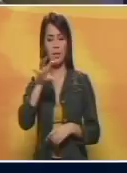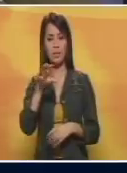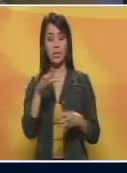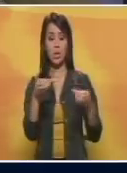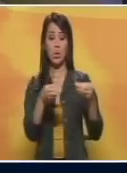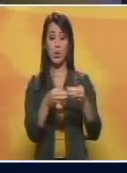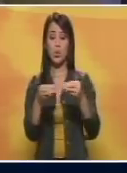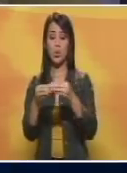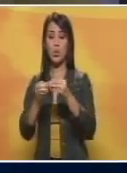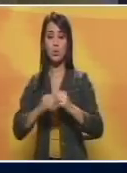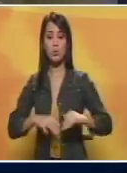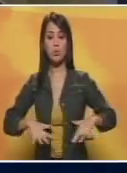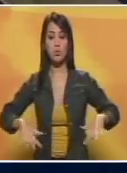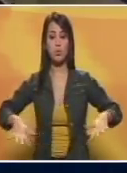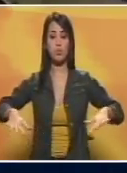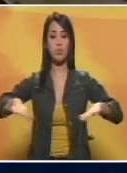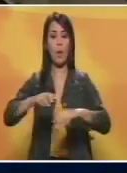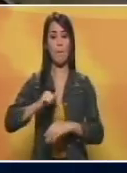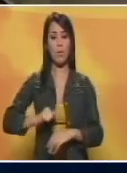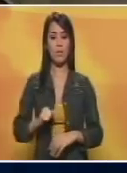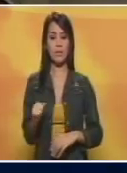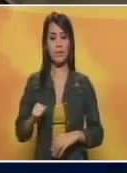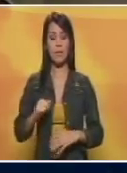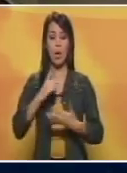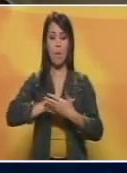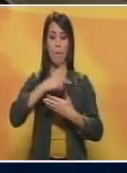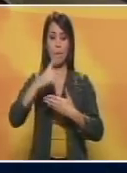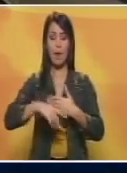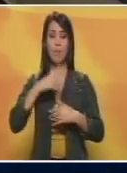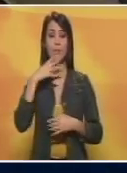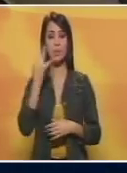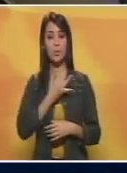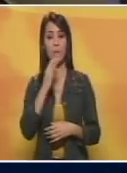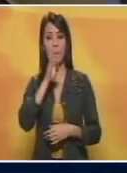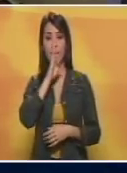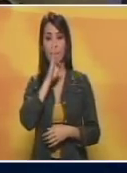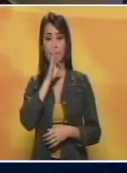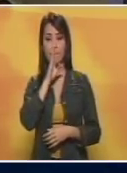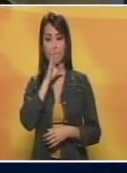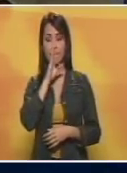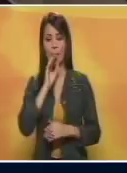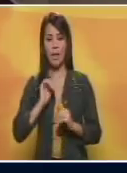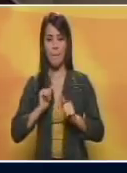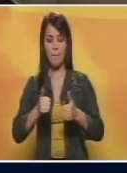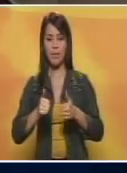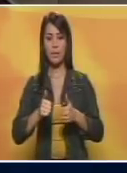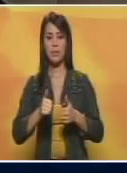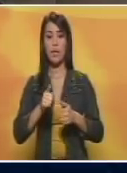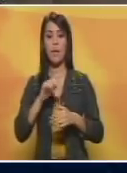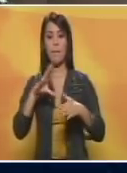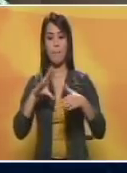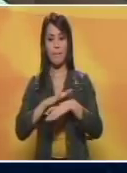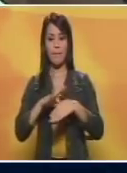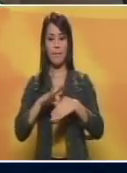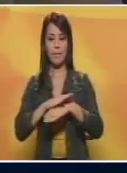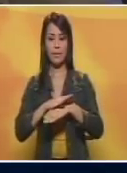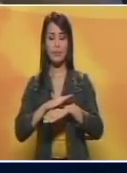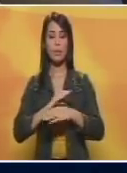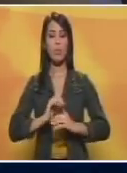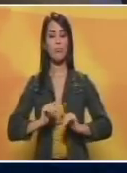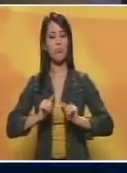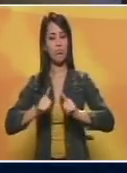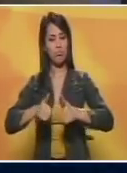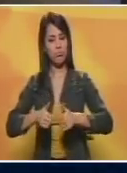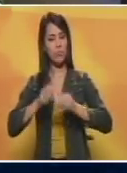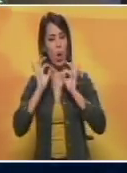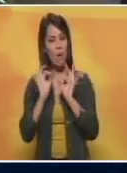y establecer un plan de seguridad bancaria durante estos eventos a partir del día martes cuando se inicia